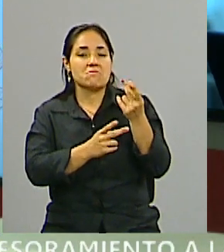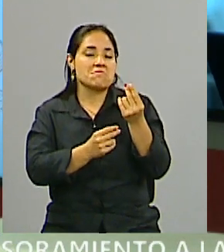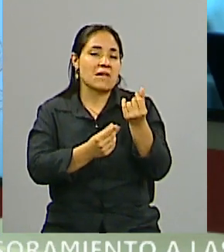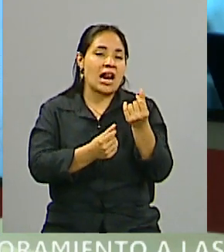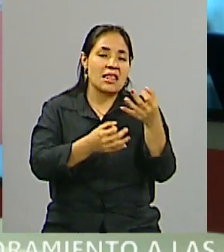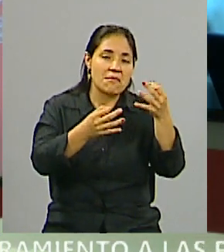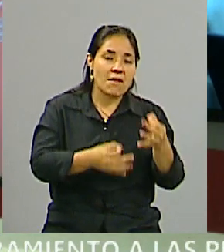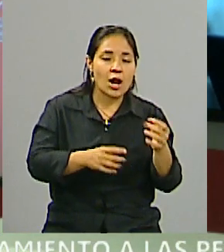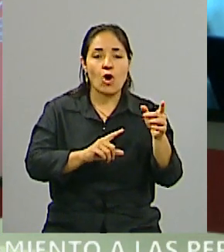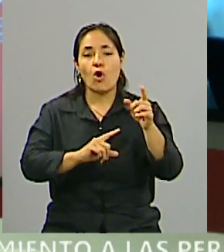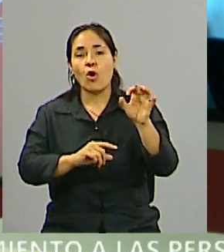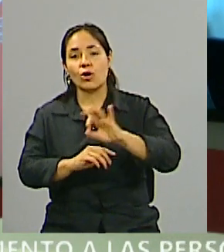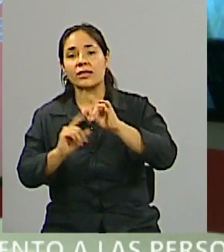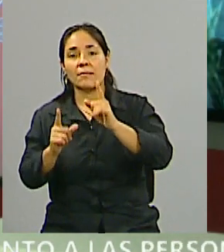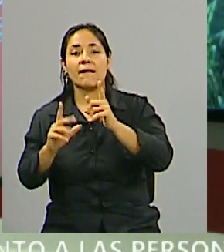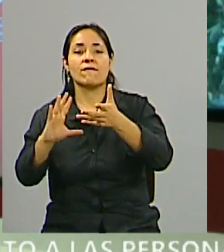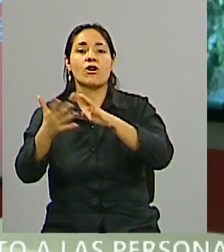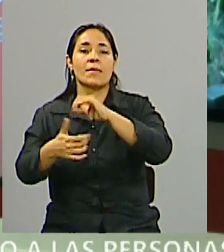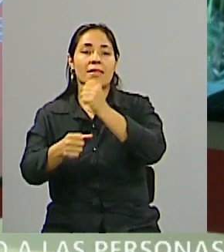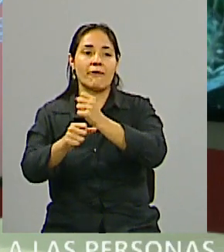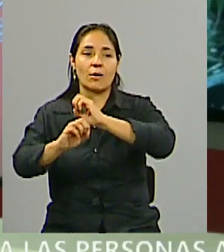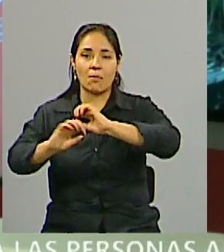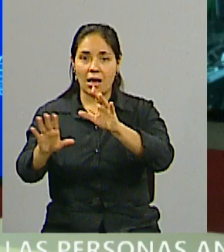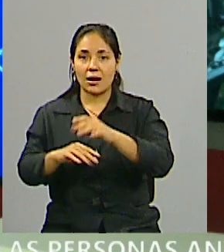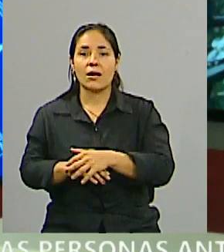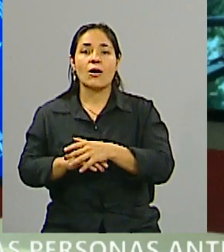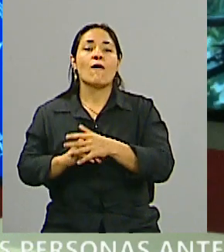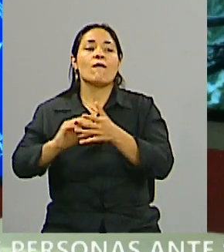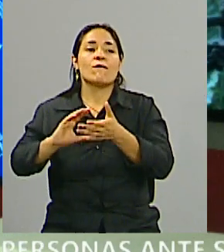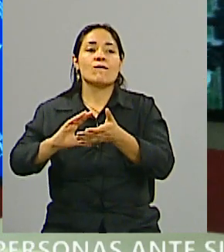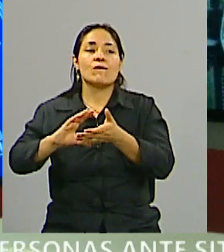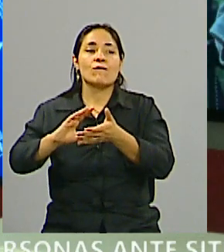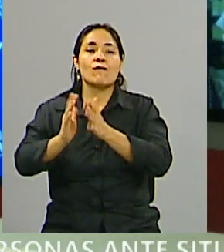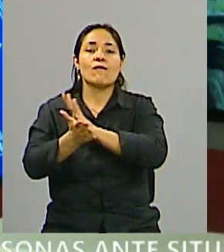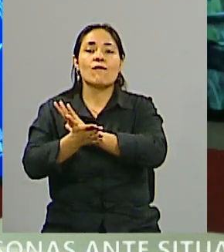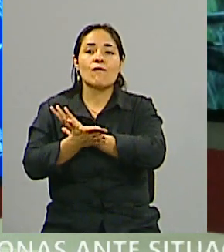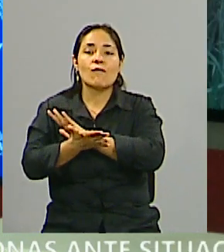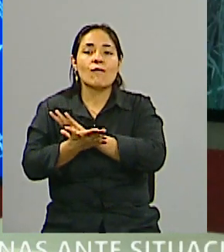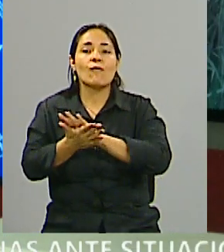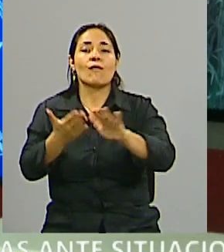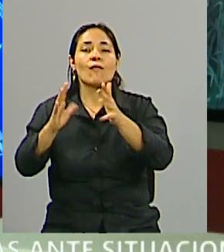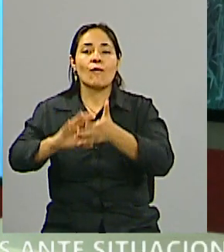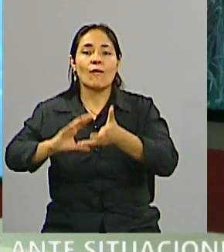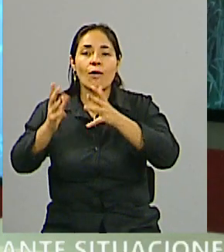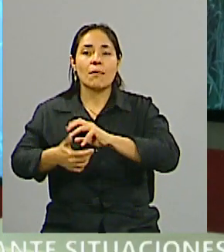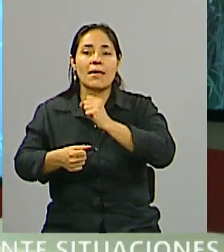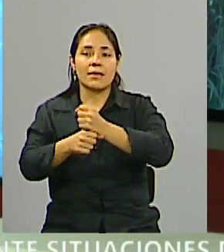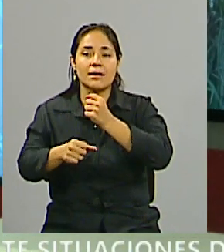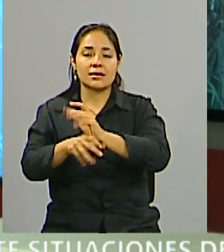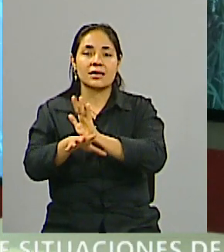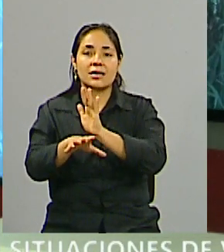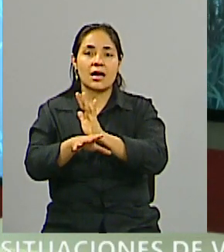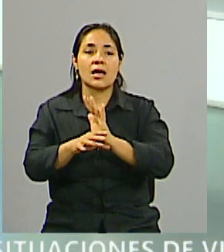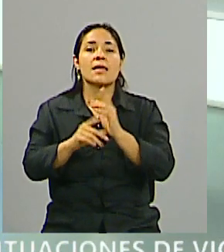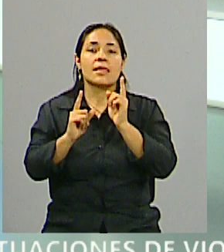decirlo más diplomáticamente se le dirían nuevas formas de trabajo, pero también tiene mucho que ver con esto de cómo se ha ido cambiando